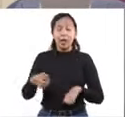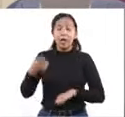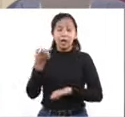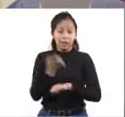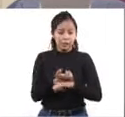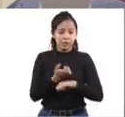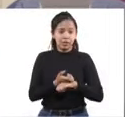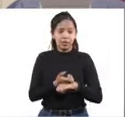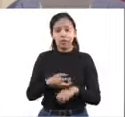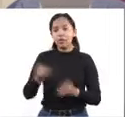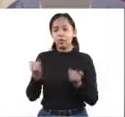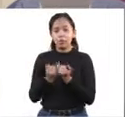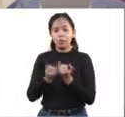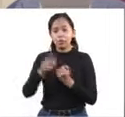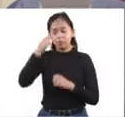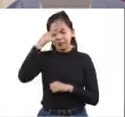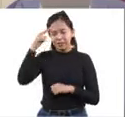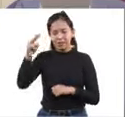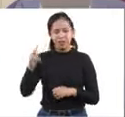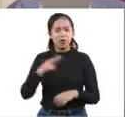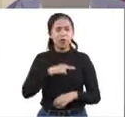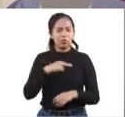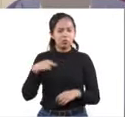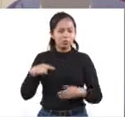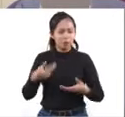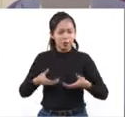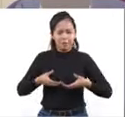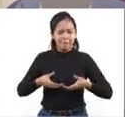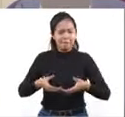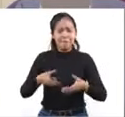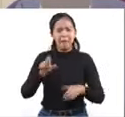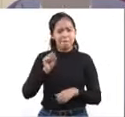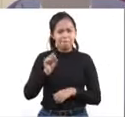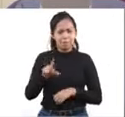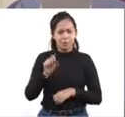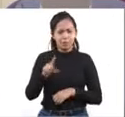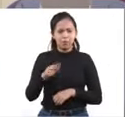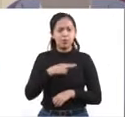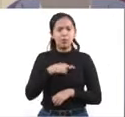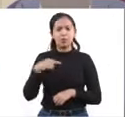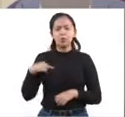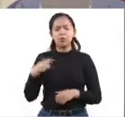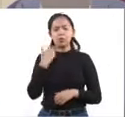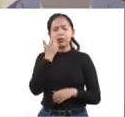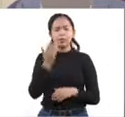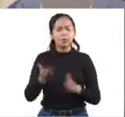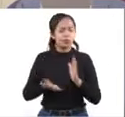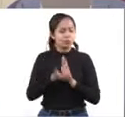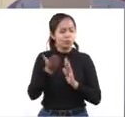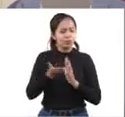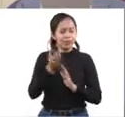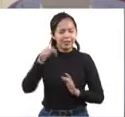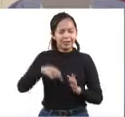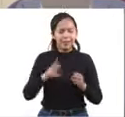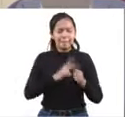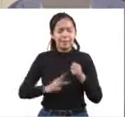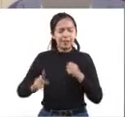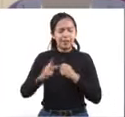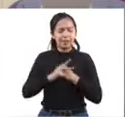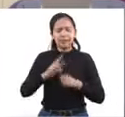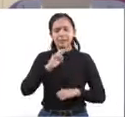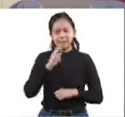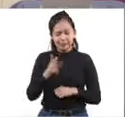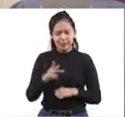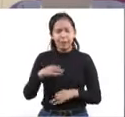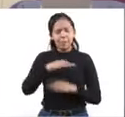Unidos estamos caminando el mismo rumbo. Queremos construir el México próspero y de bienestar para todas y todos